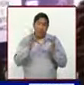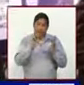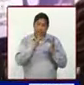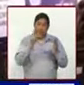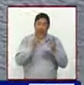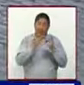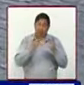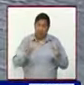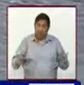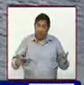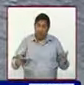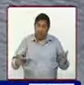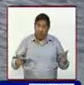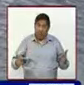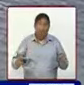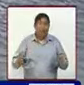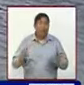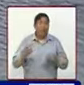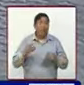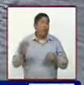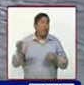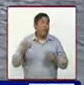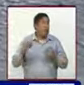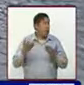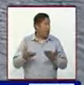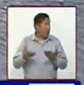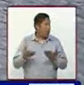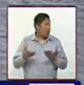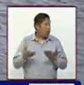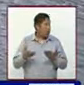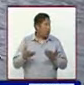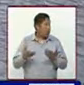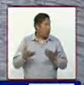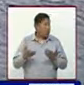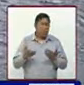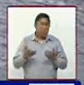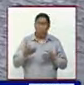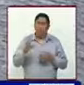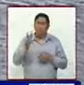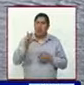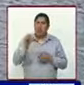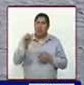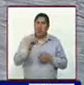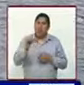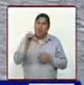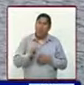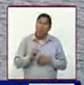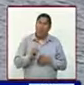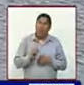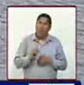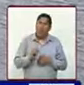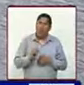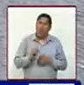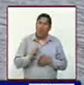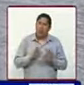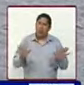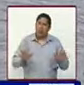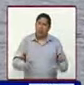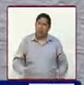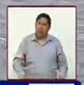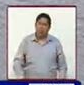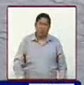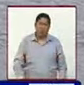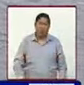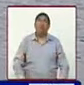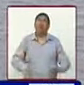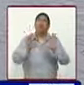en este caso de líquido elemento a la población potosina, tenemos simplemente el 30% en los embalses.